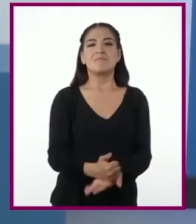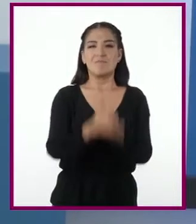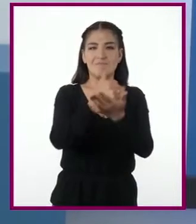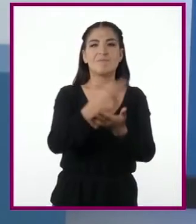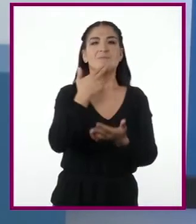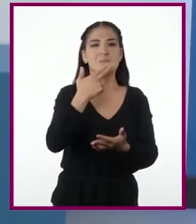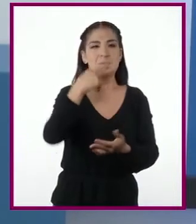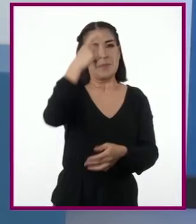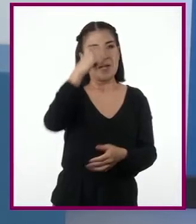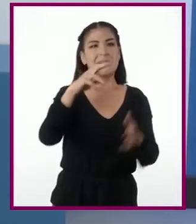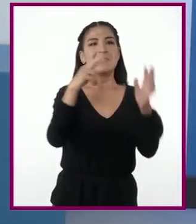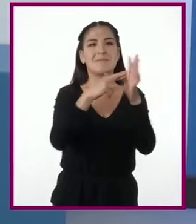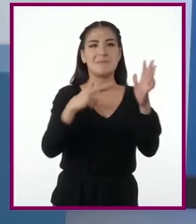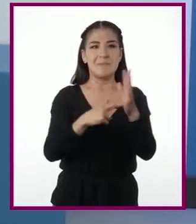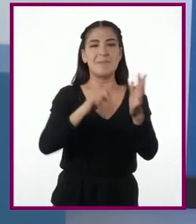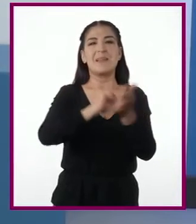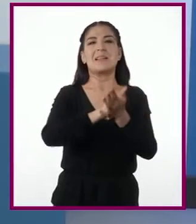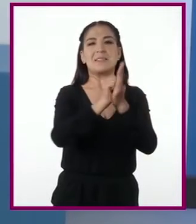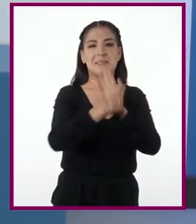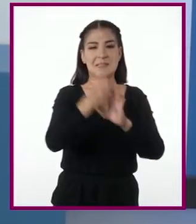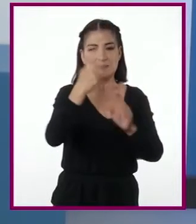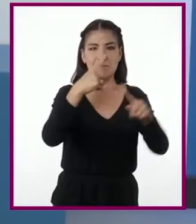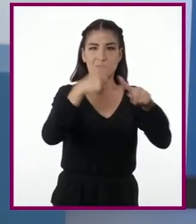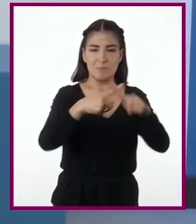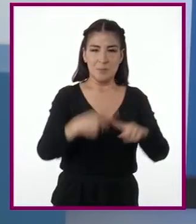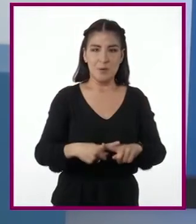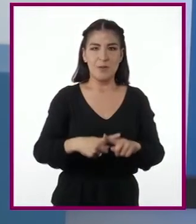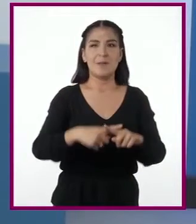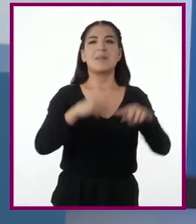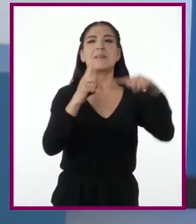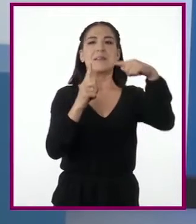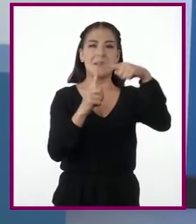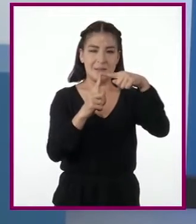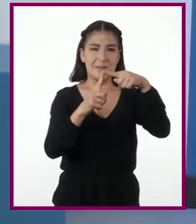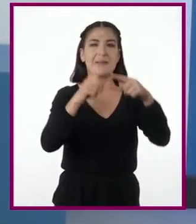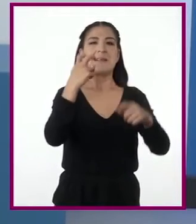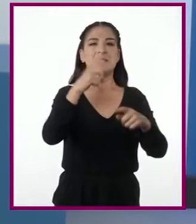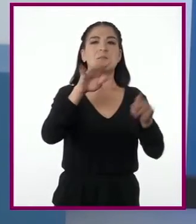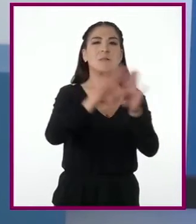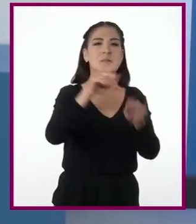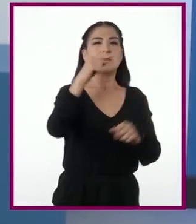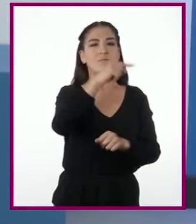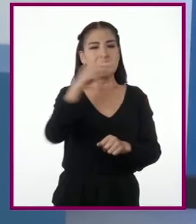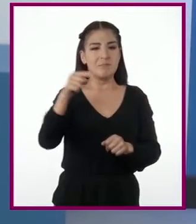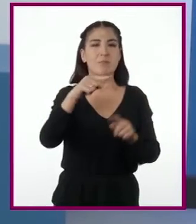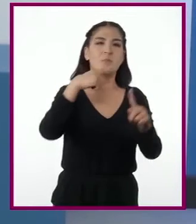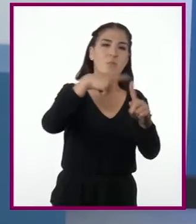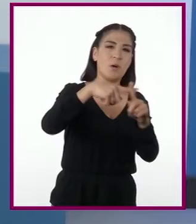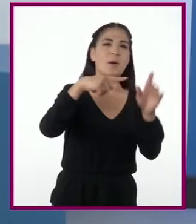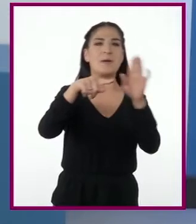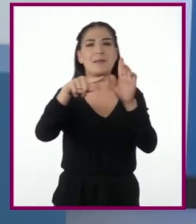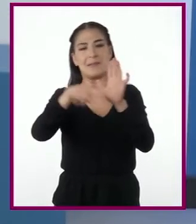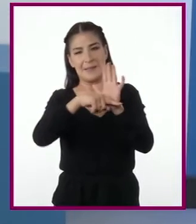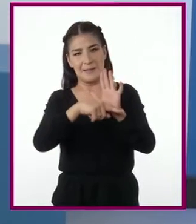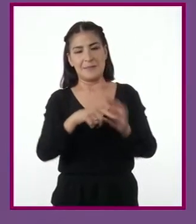regla de los signos para la multiplicación y división de fracciones positivas y negativas.